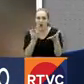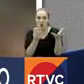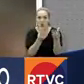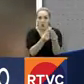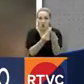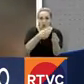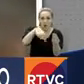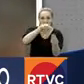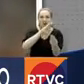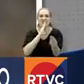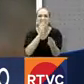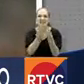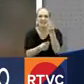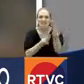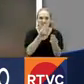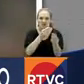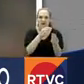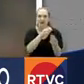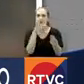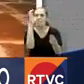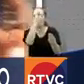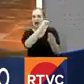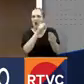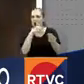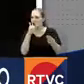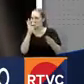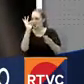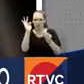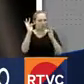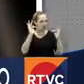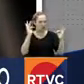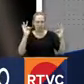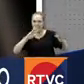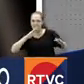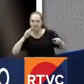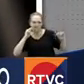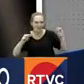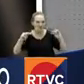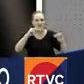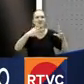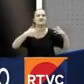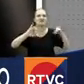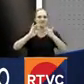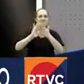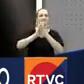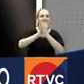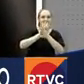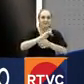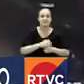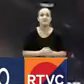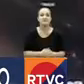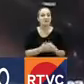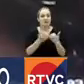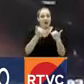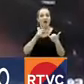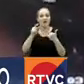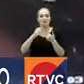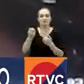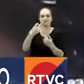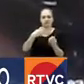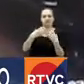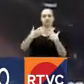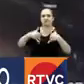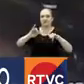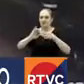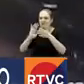organizada y que han entrevistado a varios testigos que habrían presenciado los hechos. Además, con base a esas declaraciones, han logrado